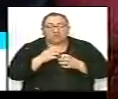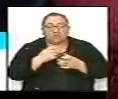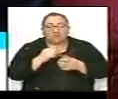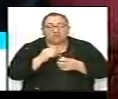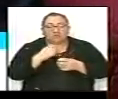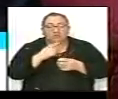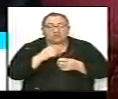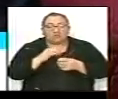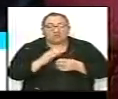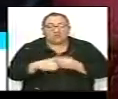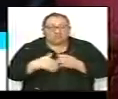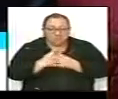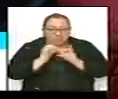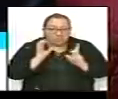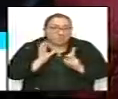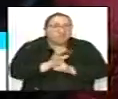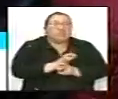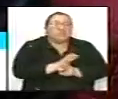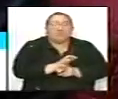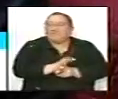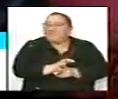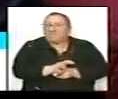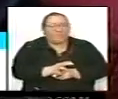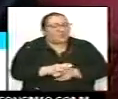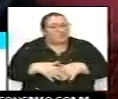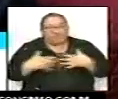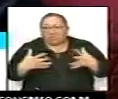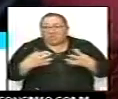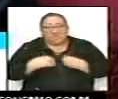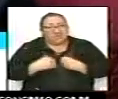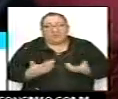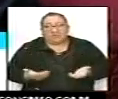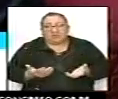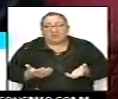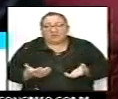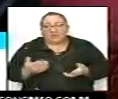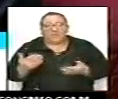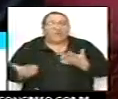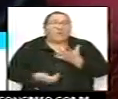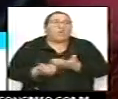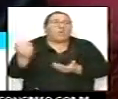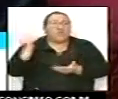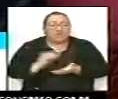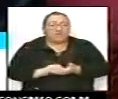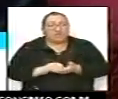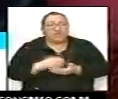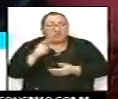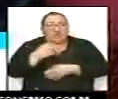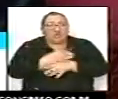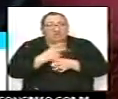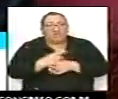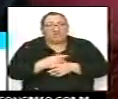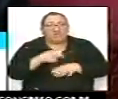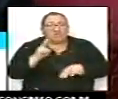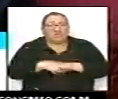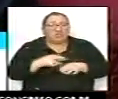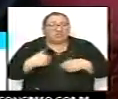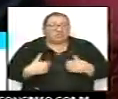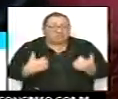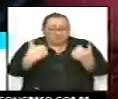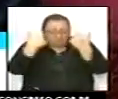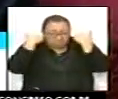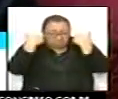sea arrinconado. No podemos nosotros aceptar de nuevo un mecanismo